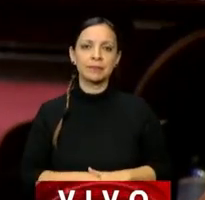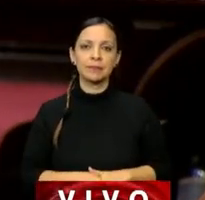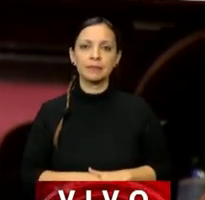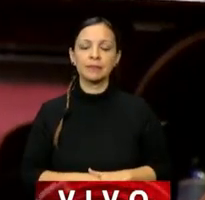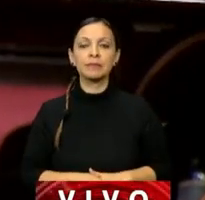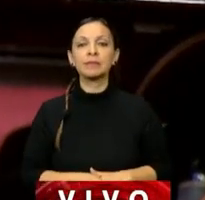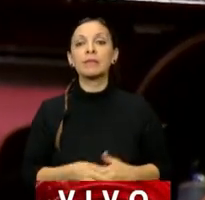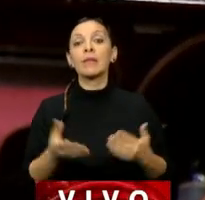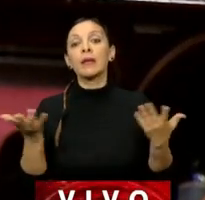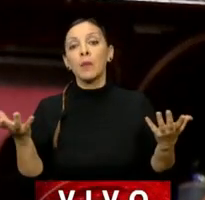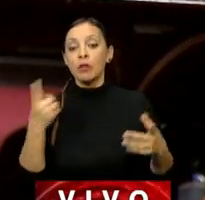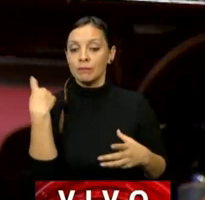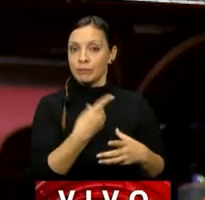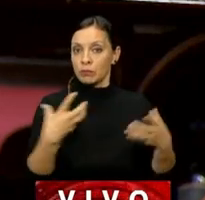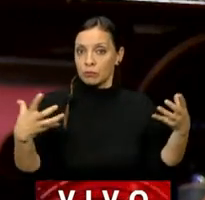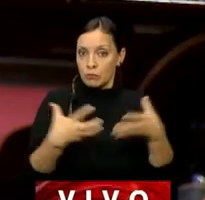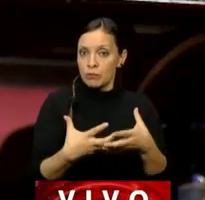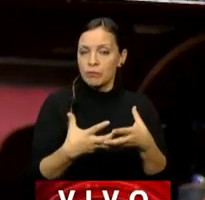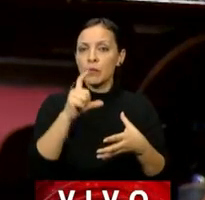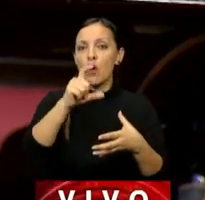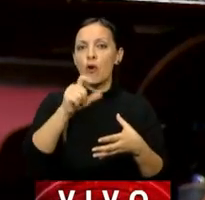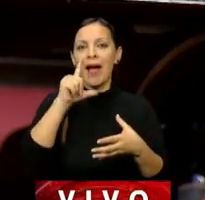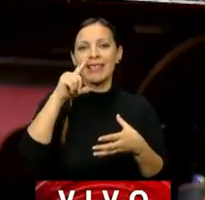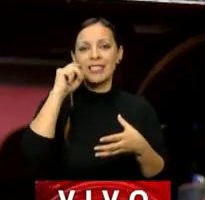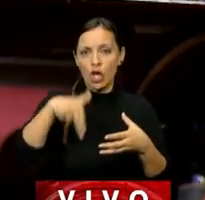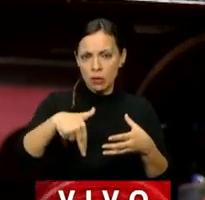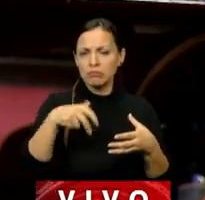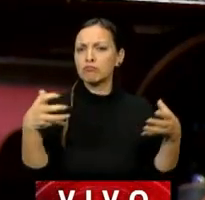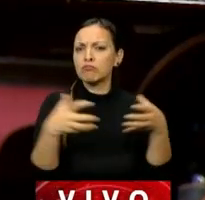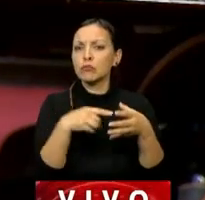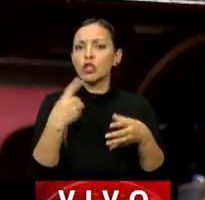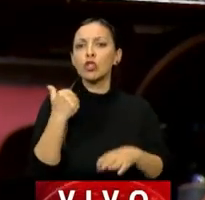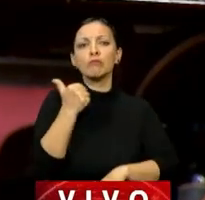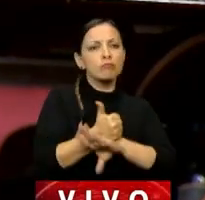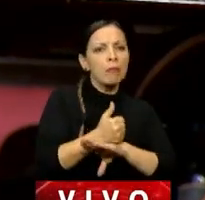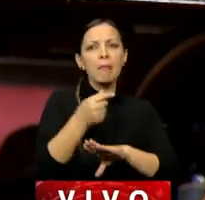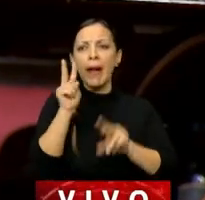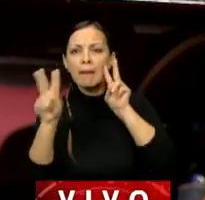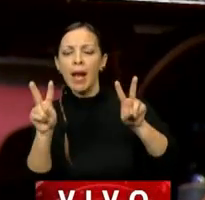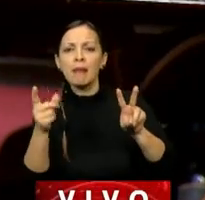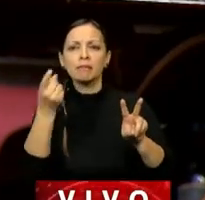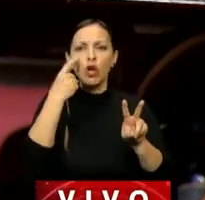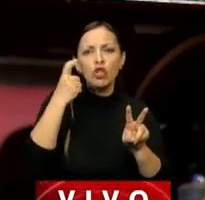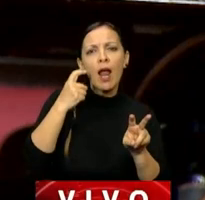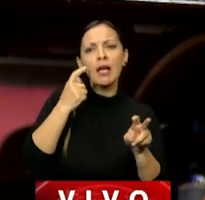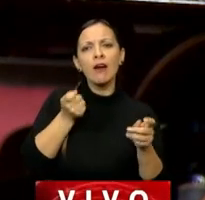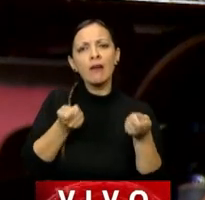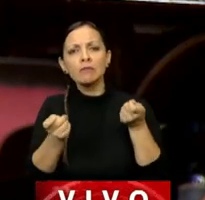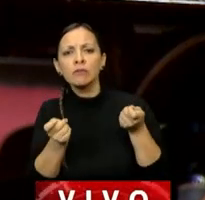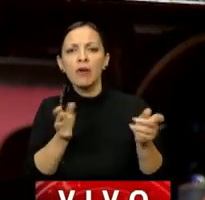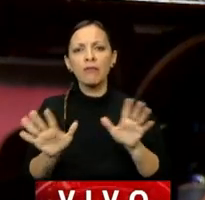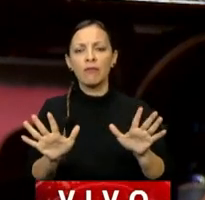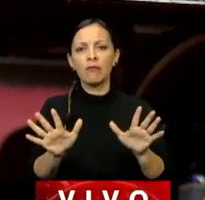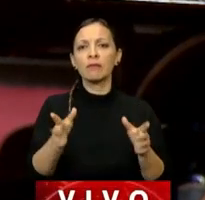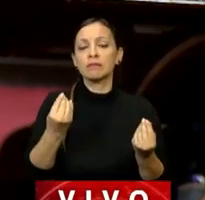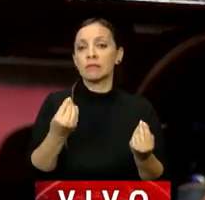nuestro bloque de la coalición cívica va a estar para advertir para controlar para sostener la gobernabilidad de un país que